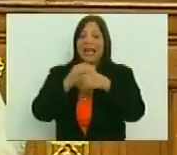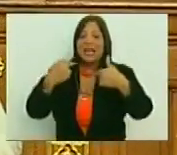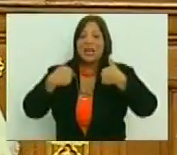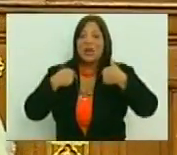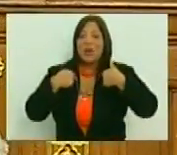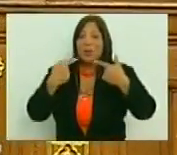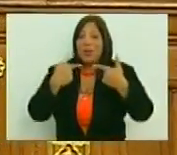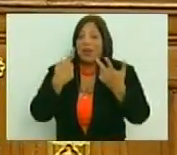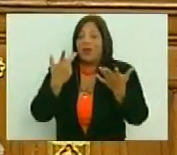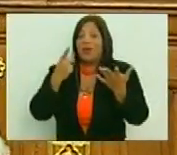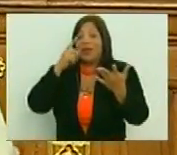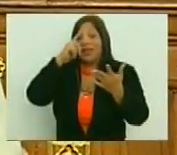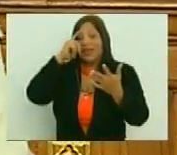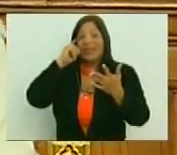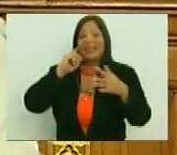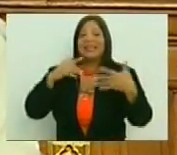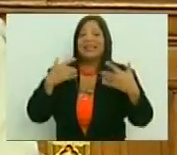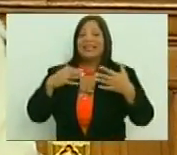que son